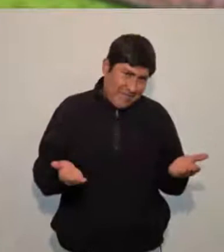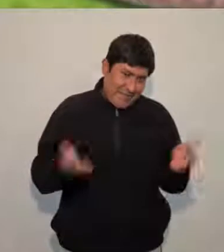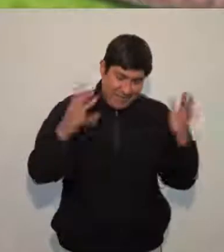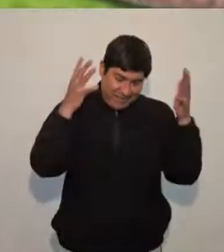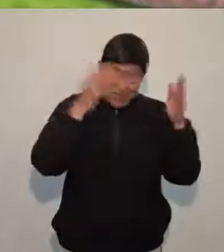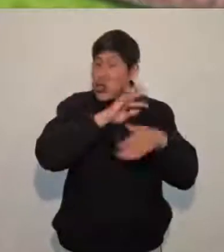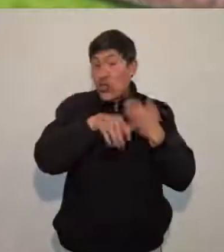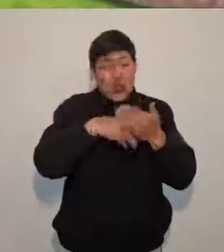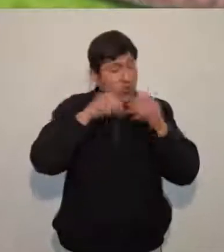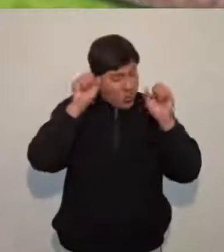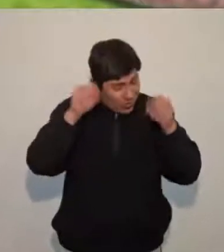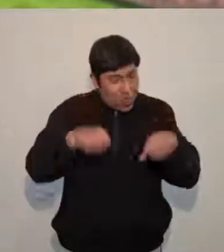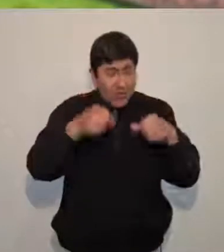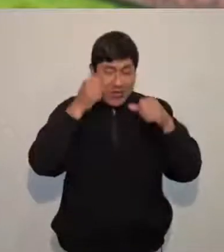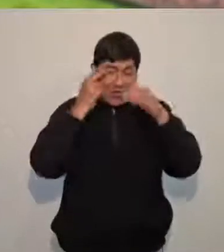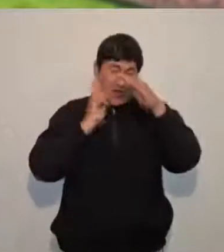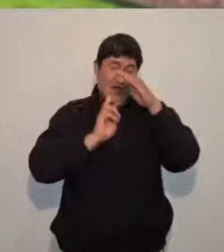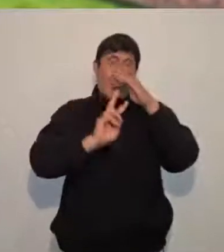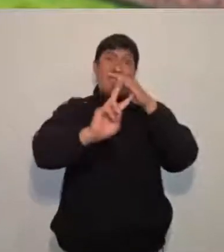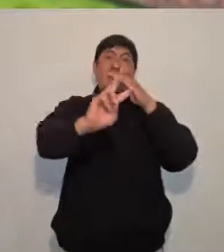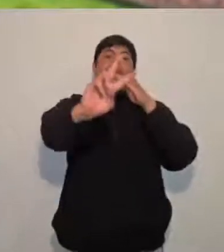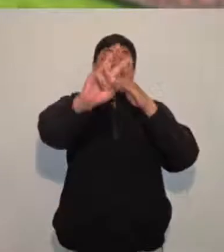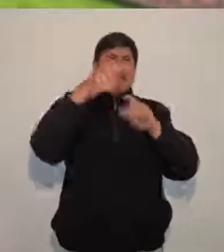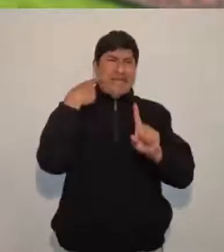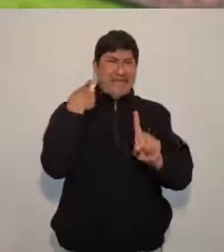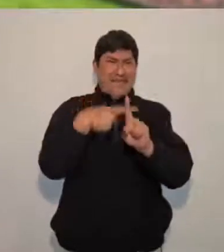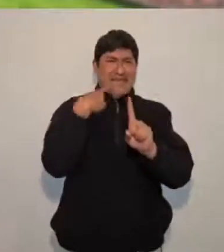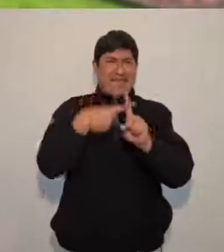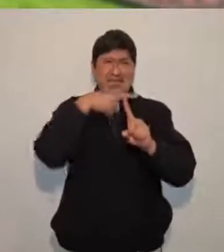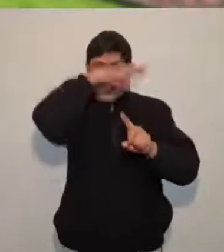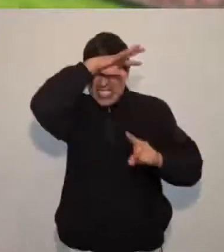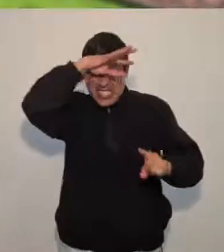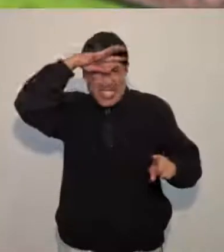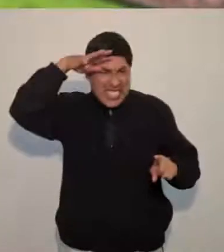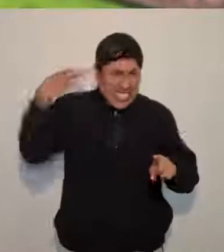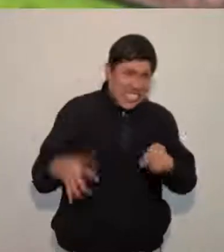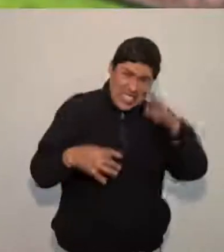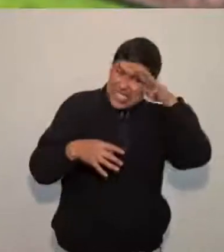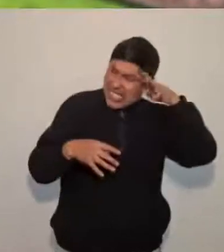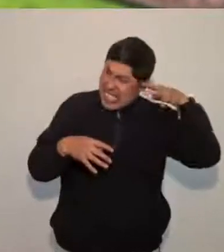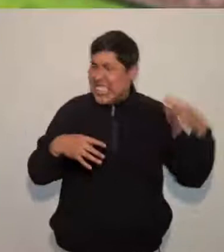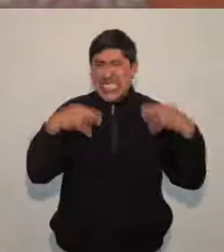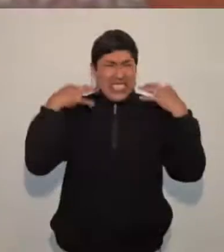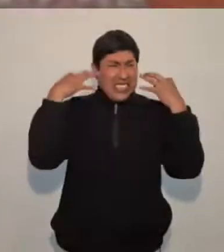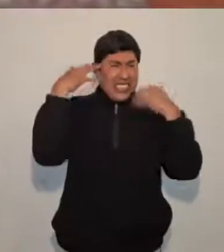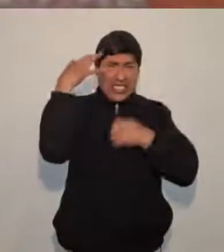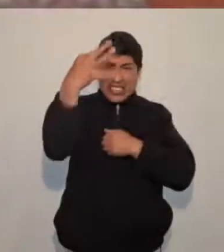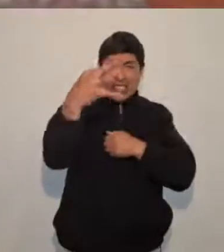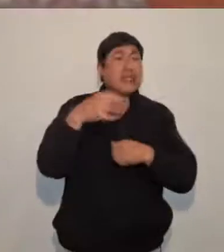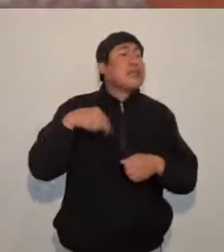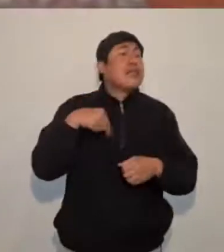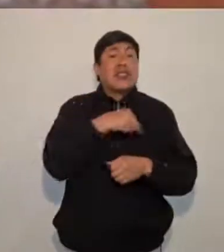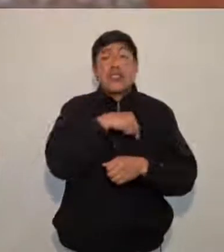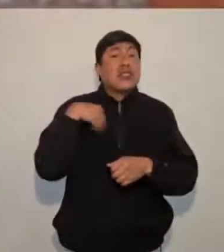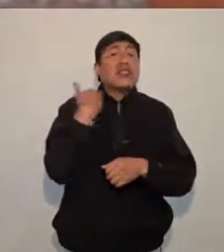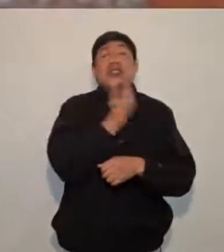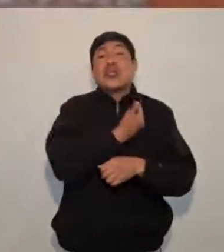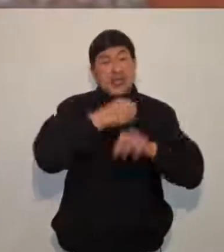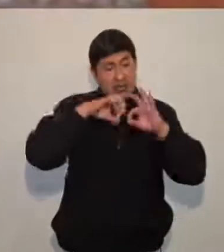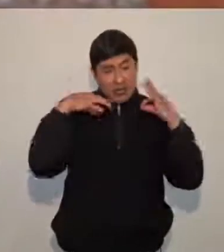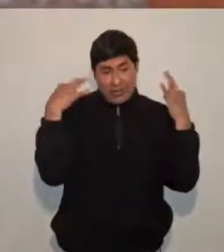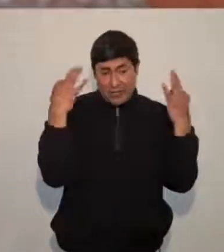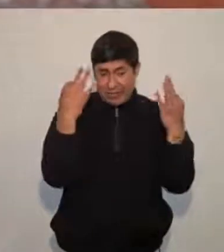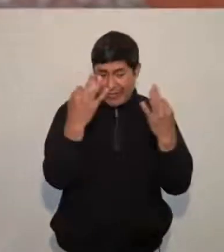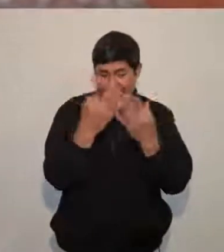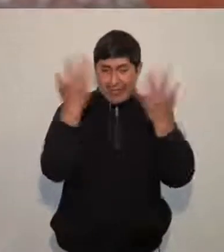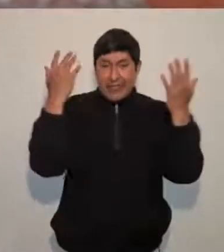Todos podemos mirar al futuro con optimismo. Esforzarnos por un mañana mejor. Para nosotros y nuestras